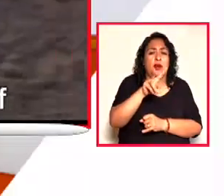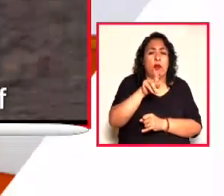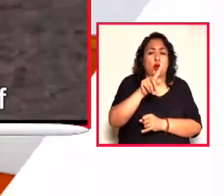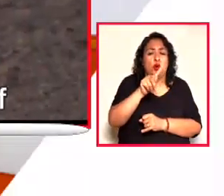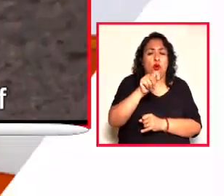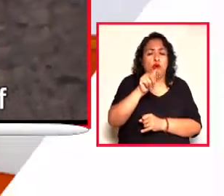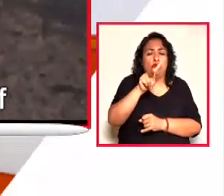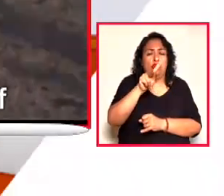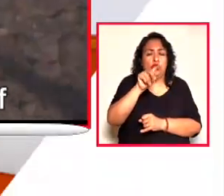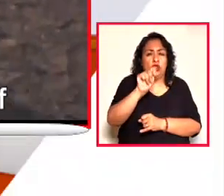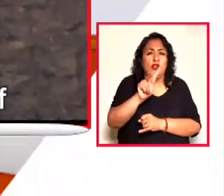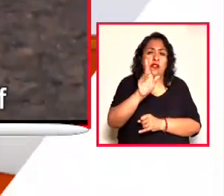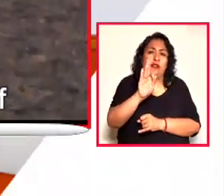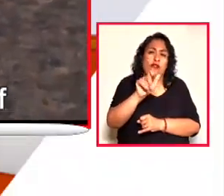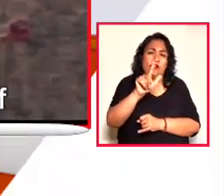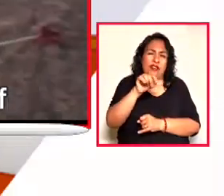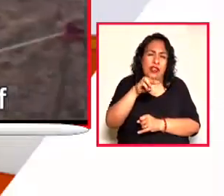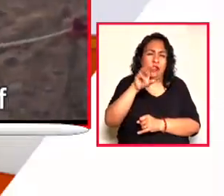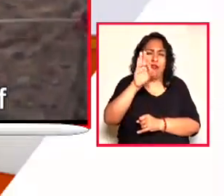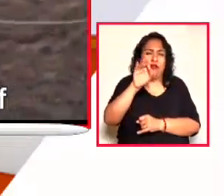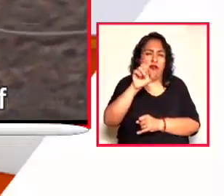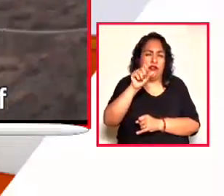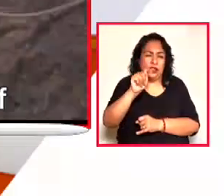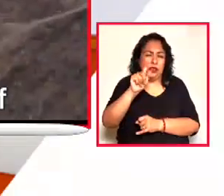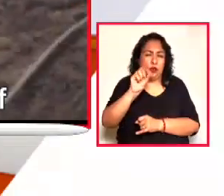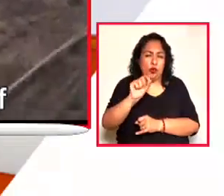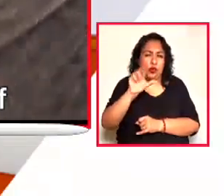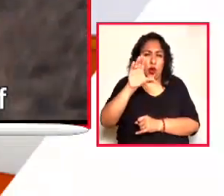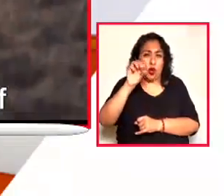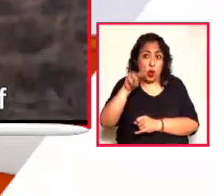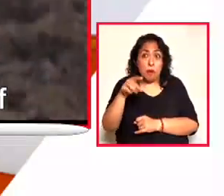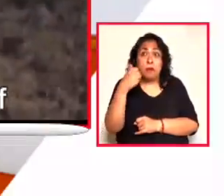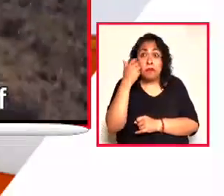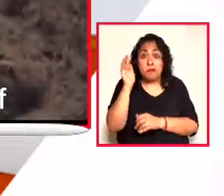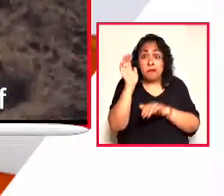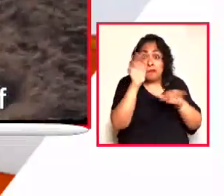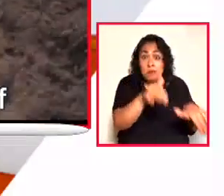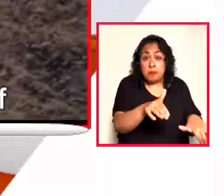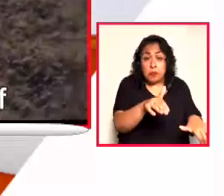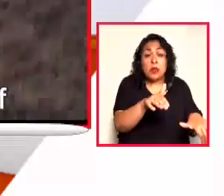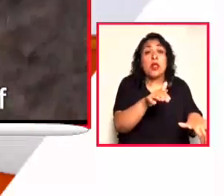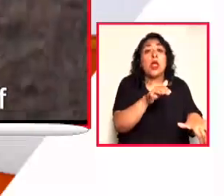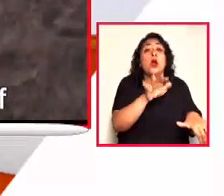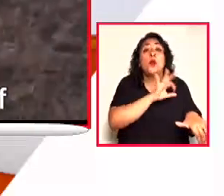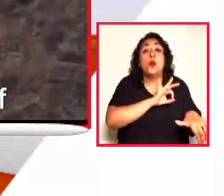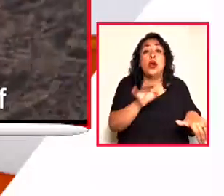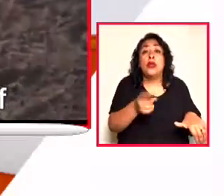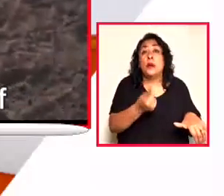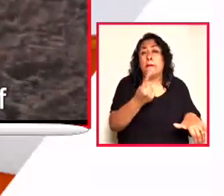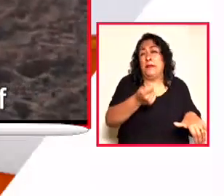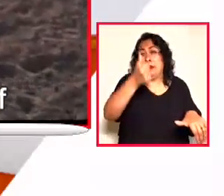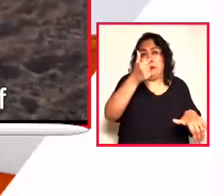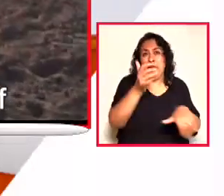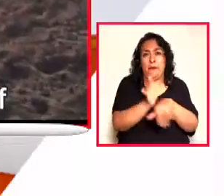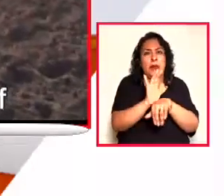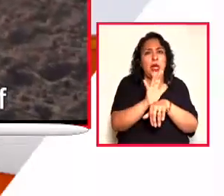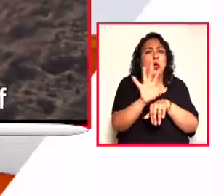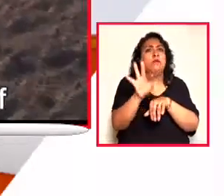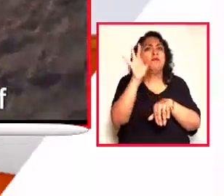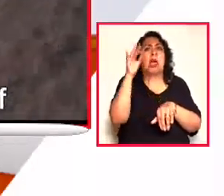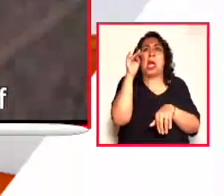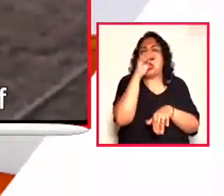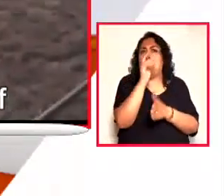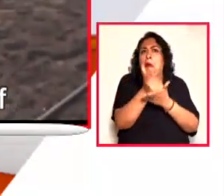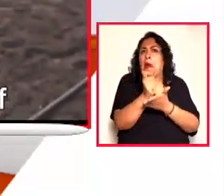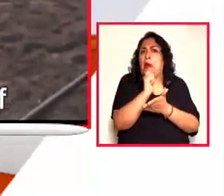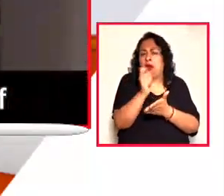femrevolutionfilmfest.com. Si se inscriben a la página van a poder elegir su primer película gratis. Entonces, pues es una invitación abierta.